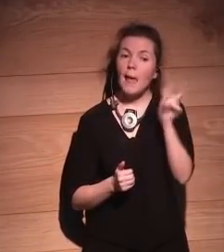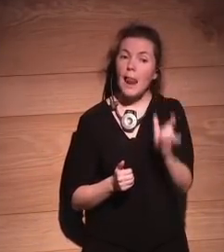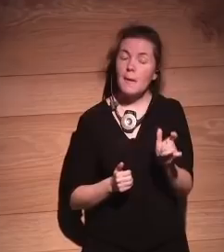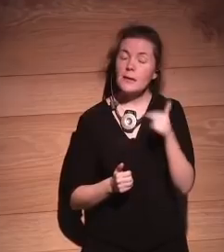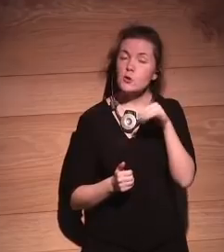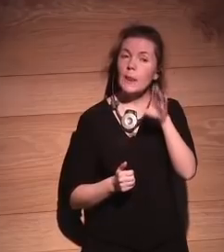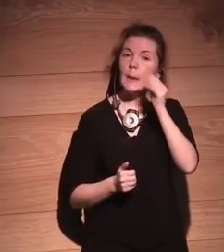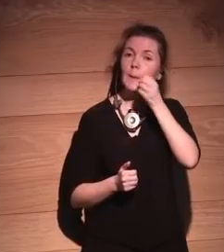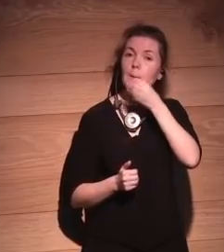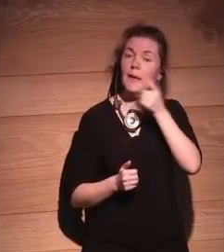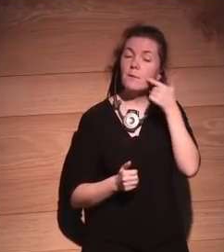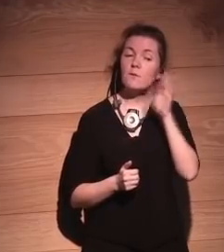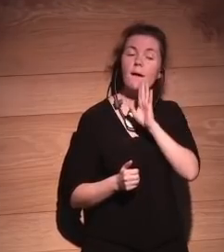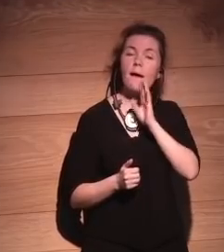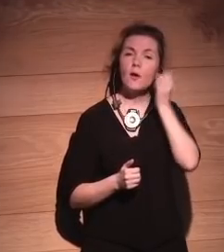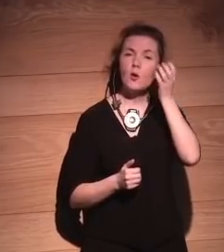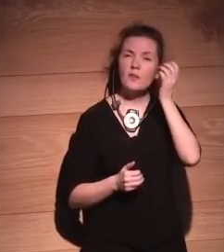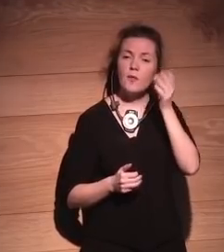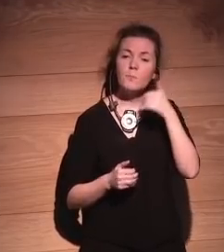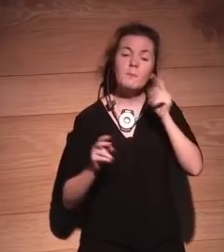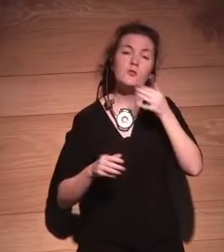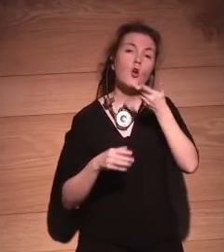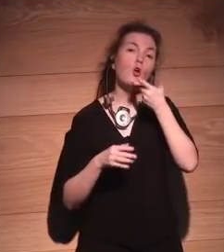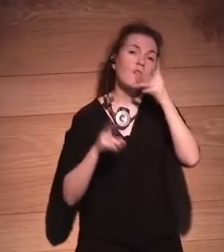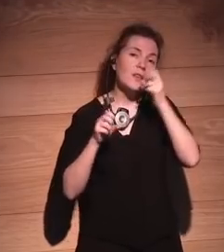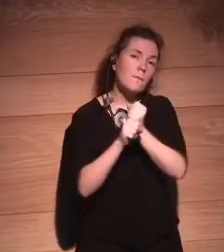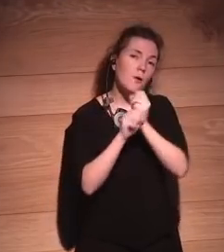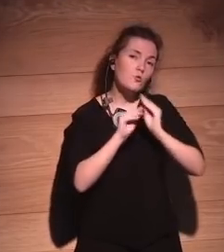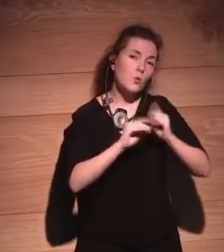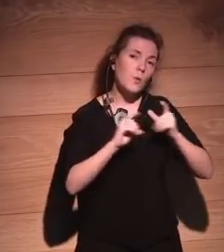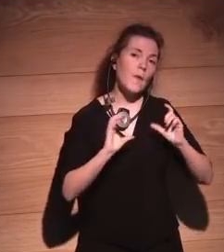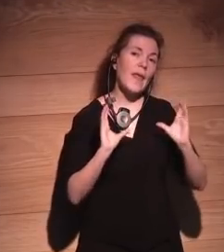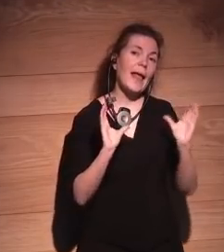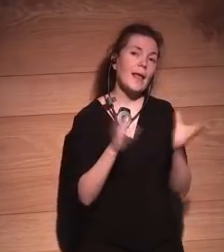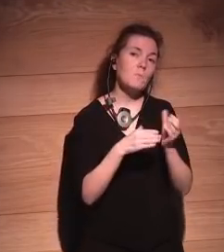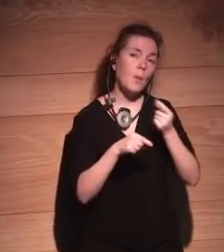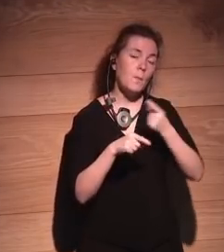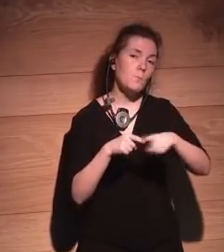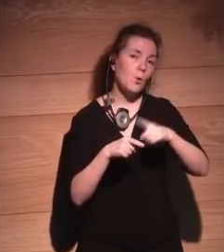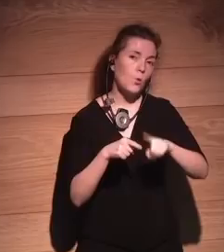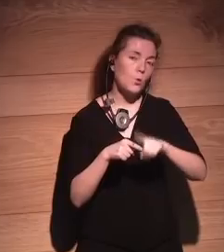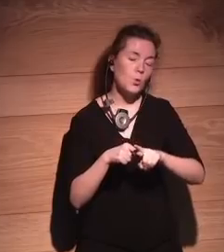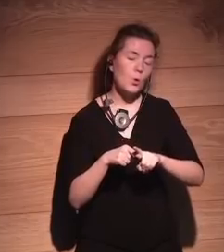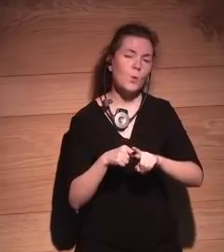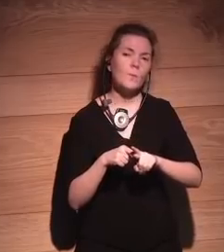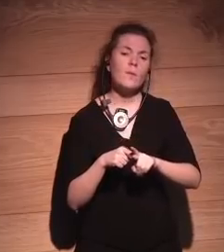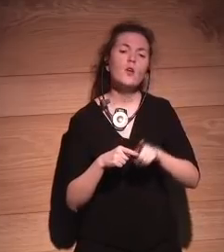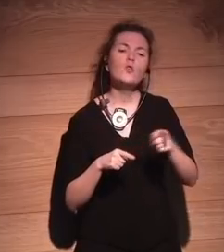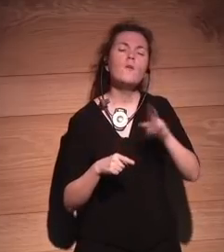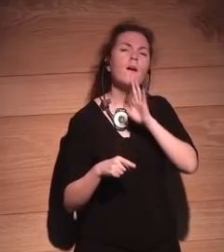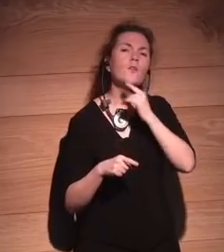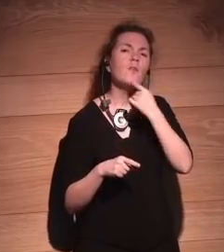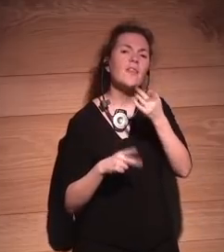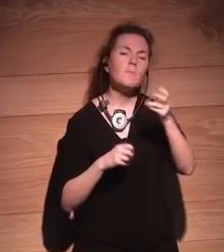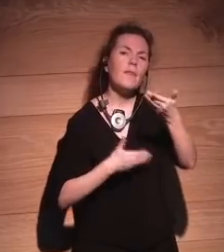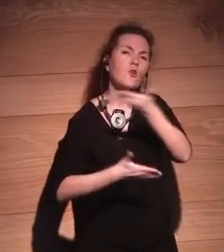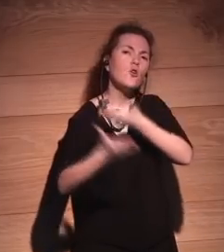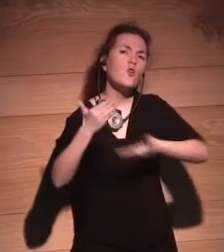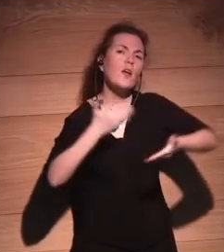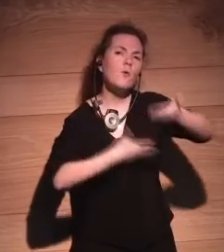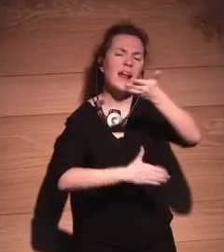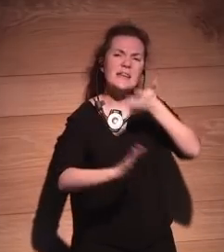Palabras en tu intervención y lo que conozco del trabajo que hacéis en el equipo de producto. Cuando tú te referías a colaboración,